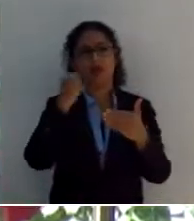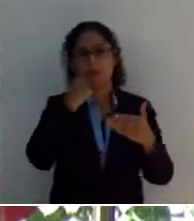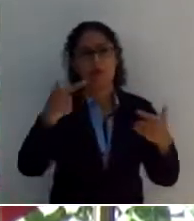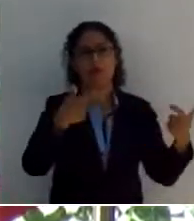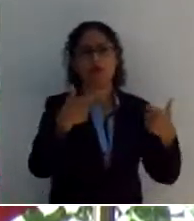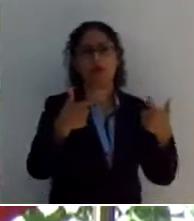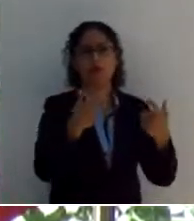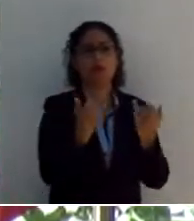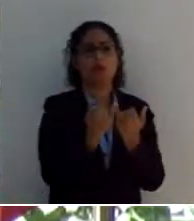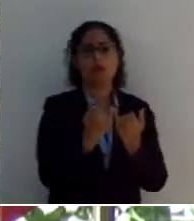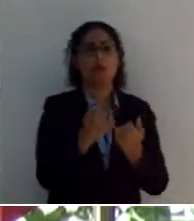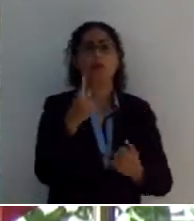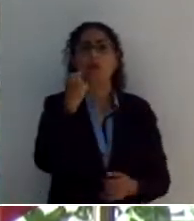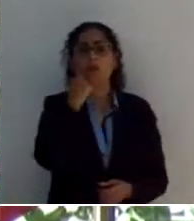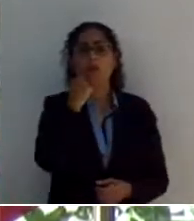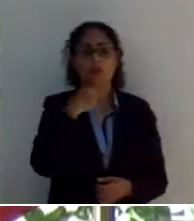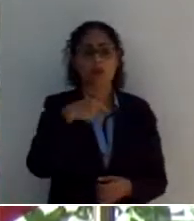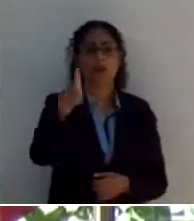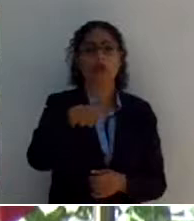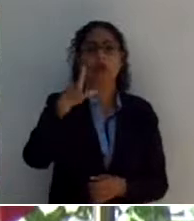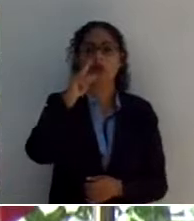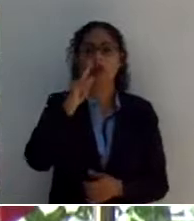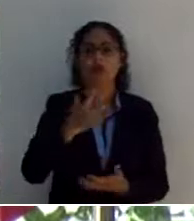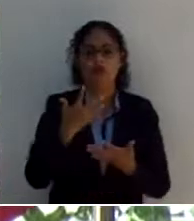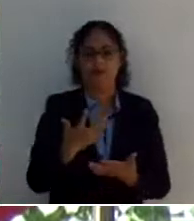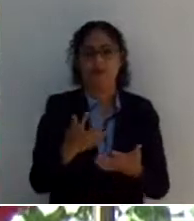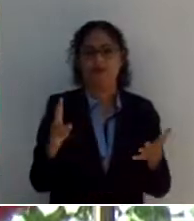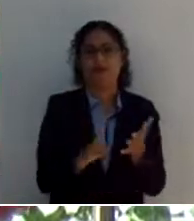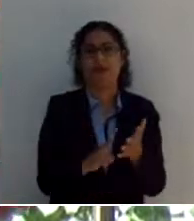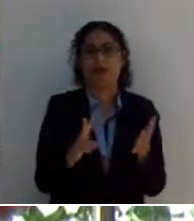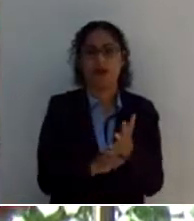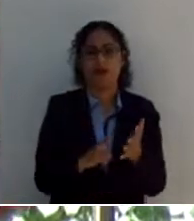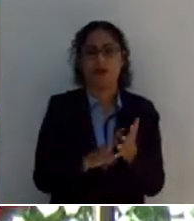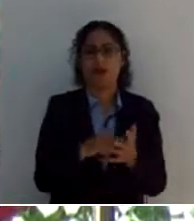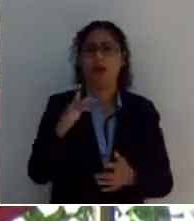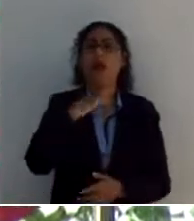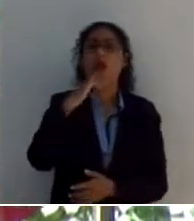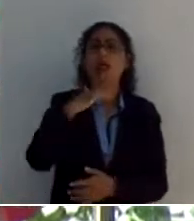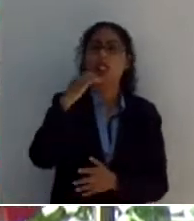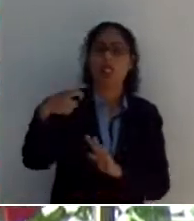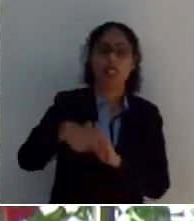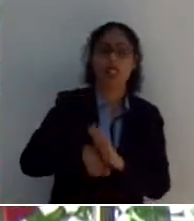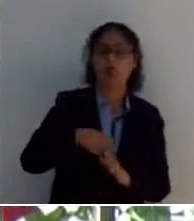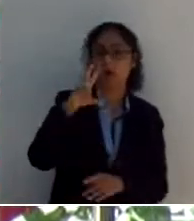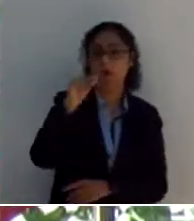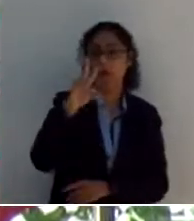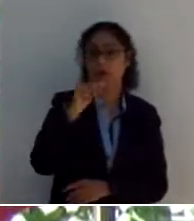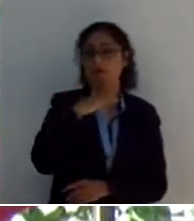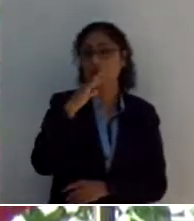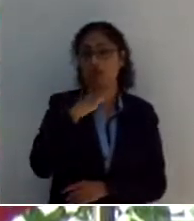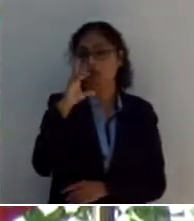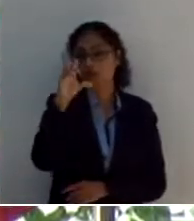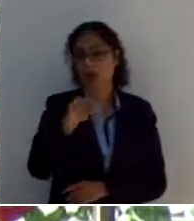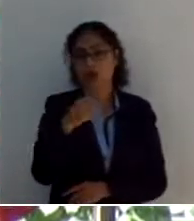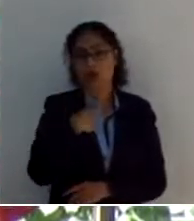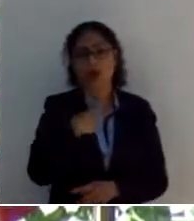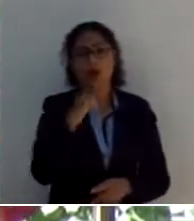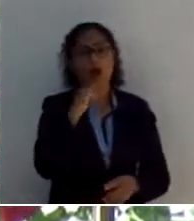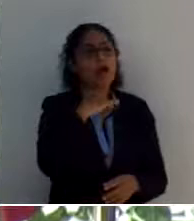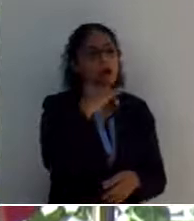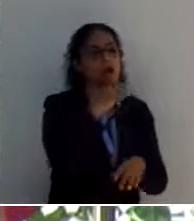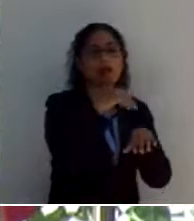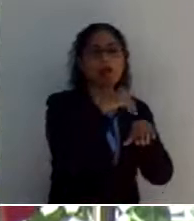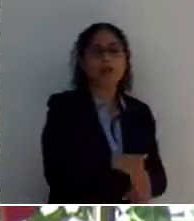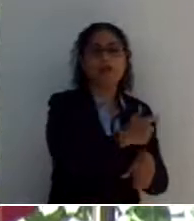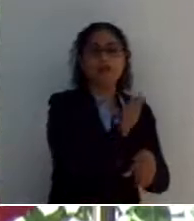van a enfrentar con una policía valiente, una policía que no es corrupta, que no se vende por 3 pesos o porque